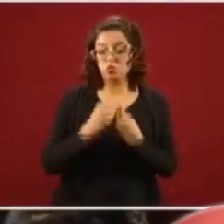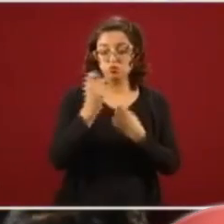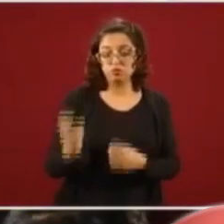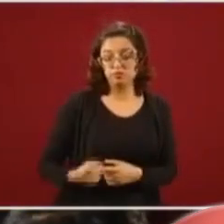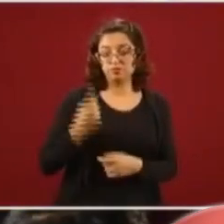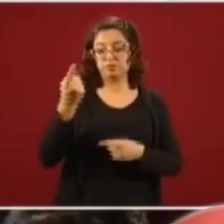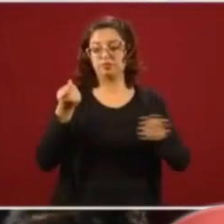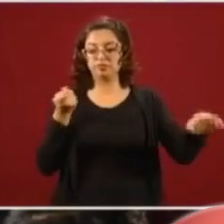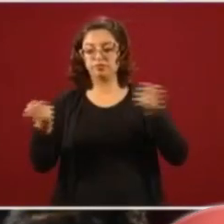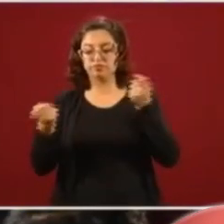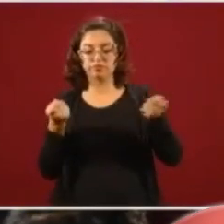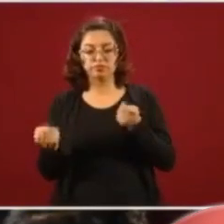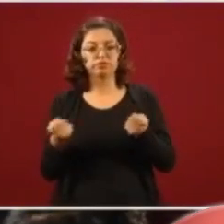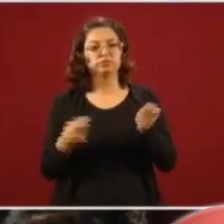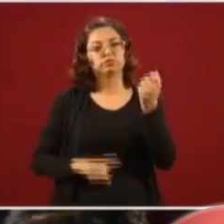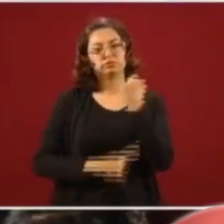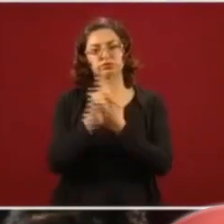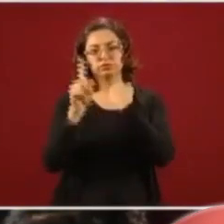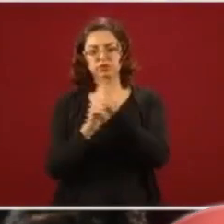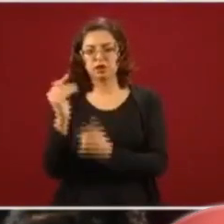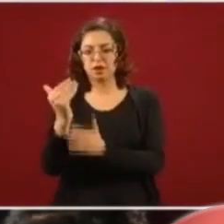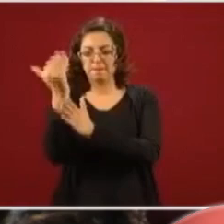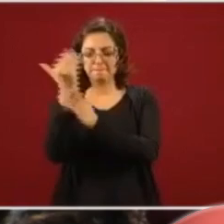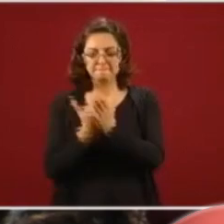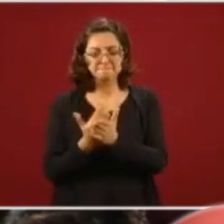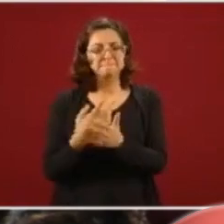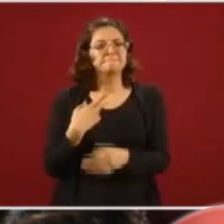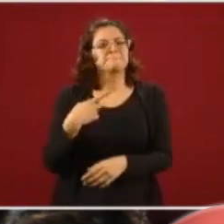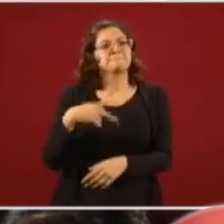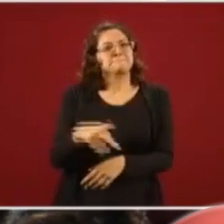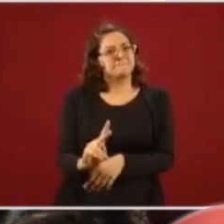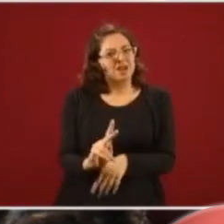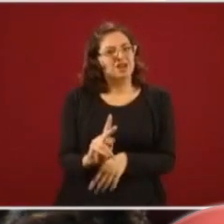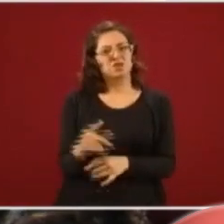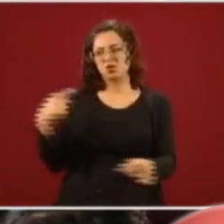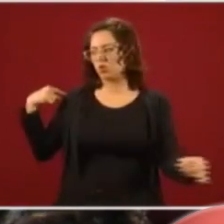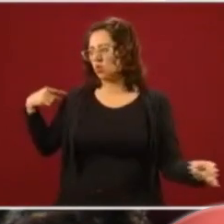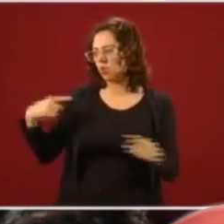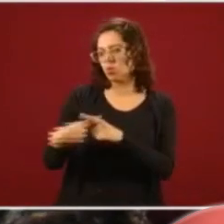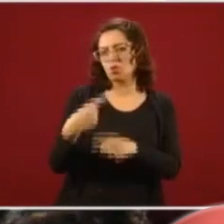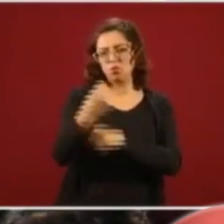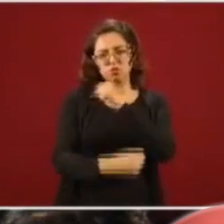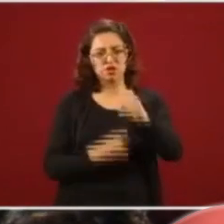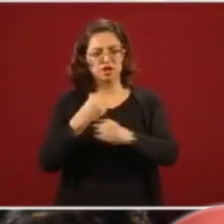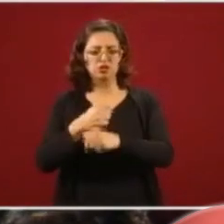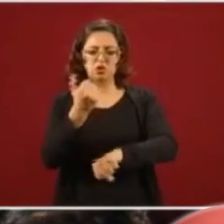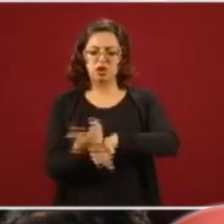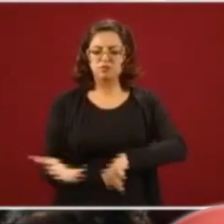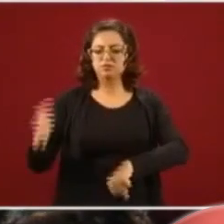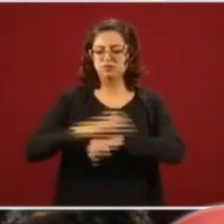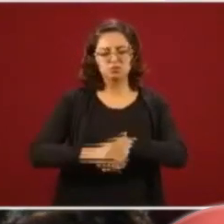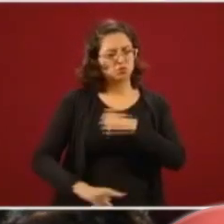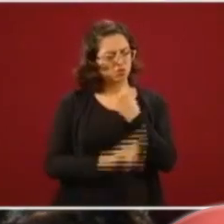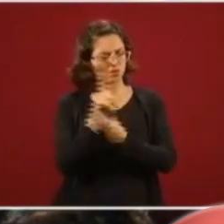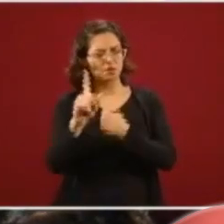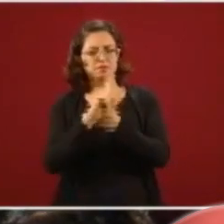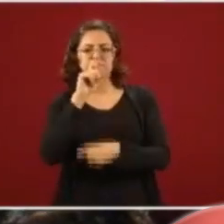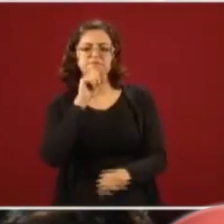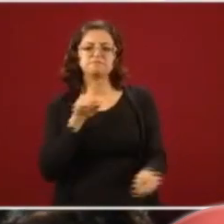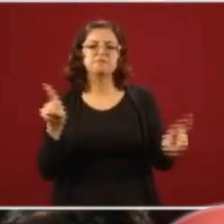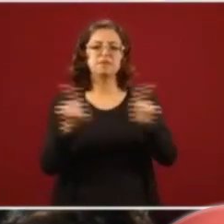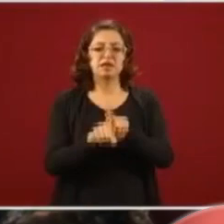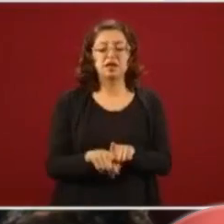es que durante el último año de su mandato ha habido severos problemas también administrativos. De hecho, se tiene un subejercicio